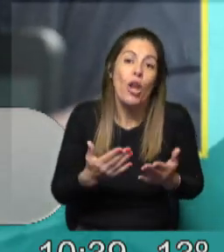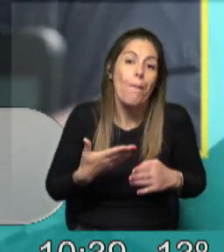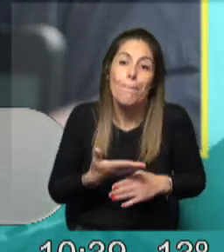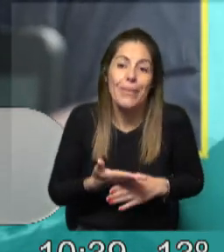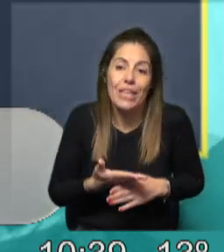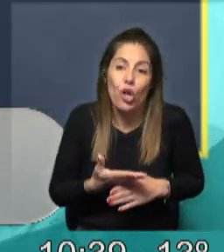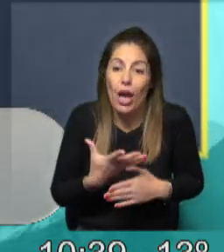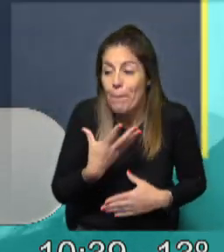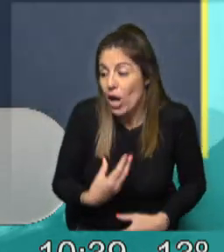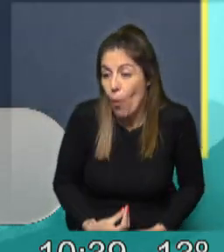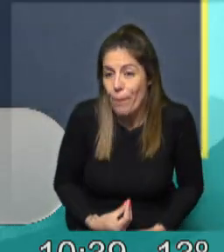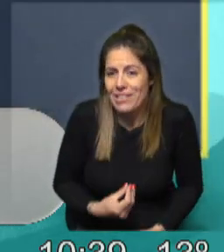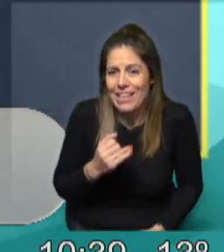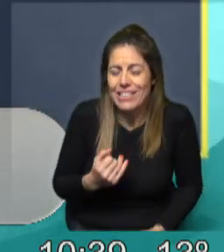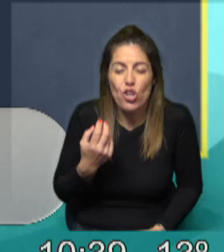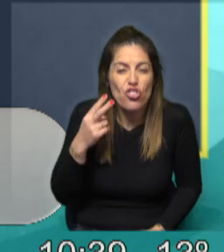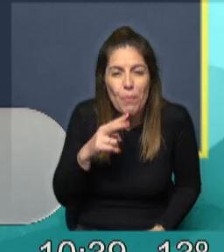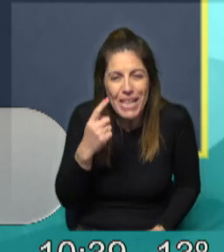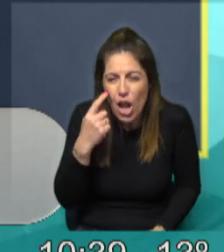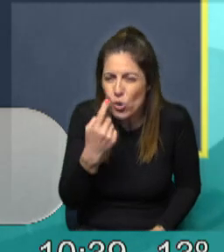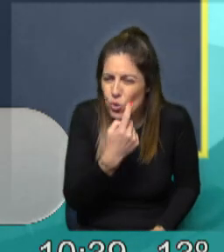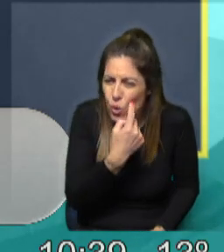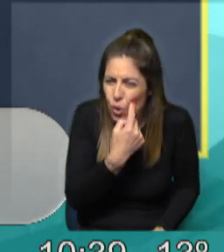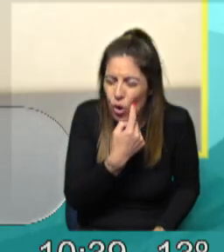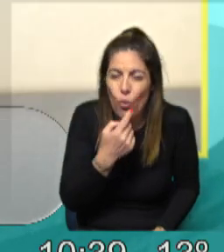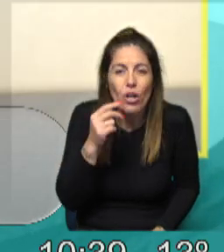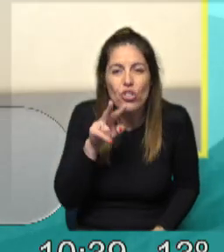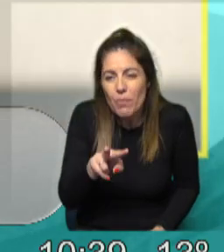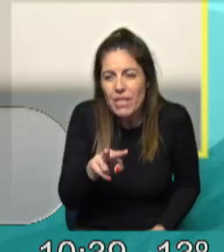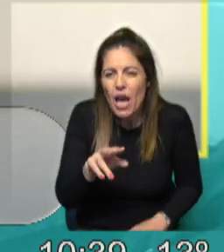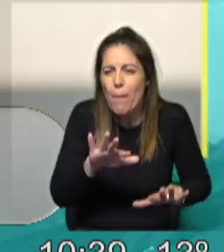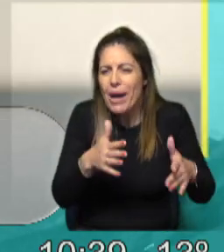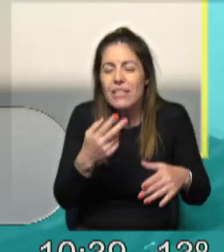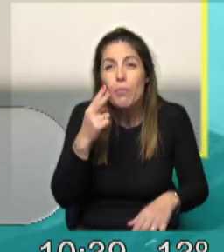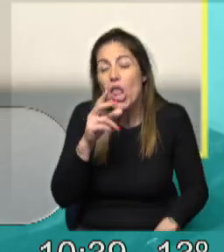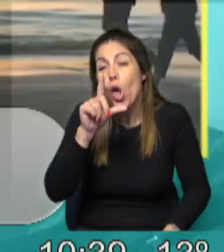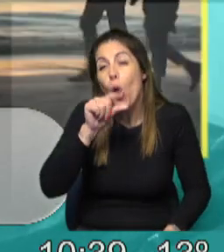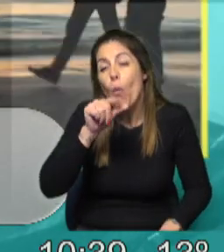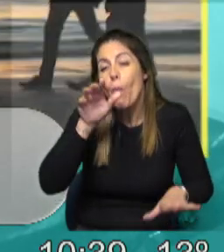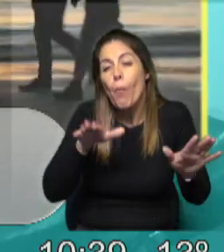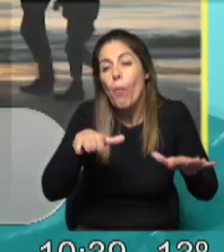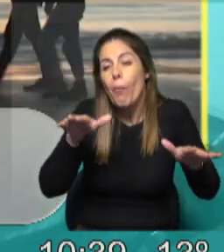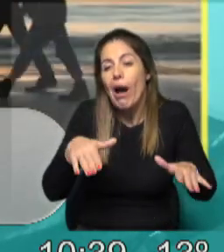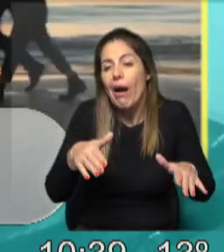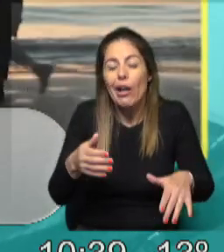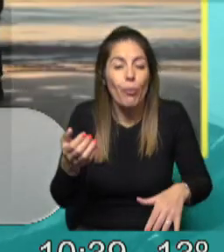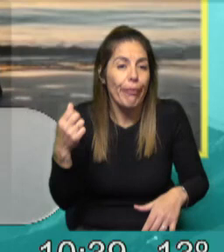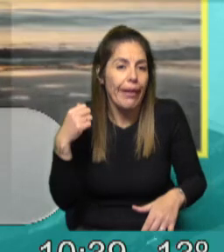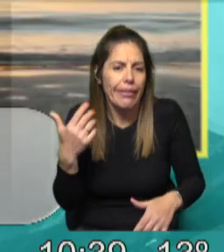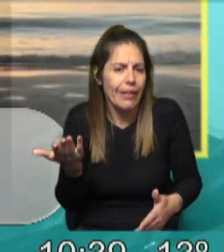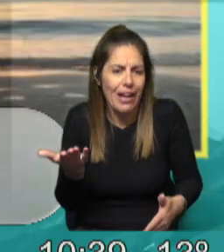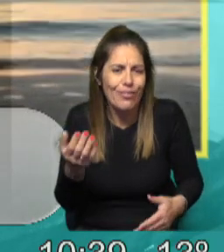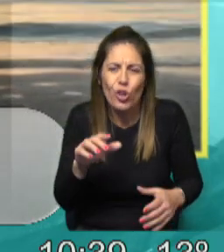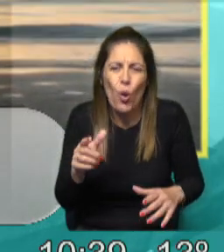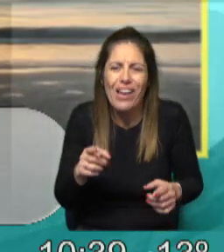me convenza de que no se miran a los ojos y cuando se miran parece que están mirando un pájaro que pasa por atrás tuyo, ¿entendés? No